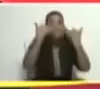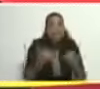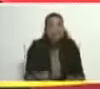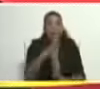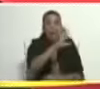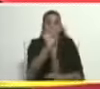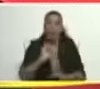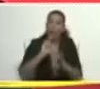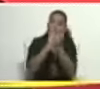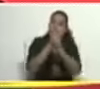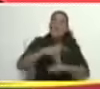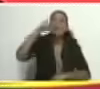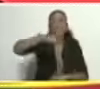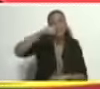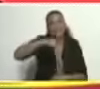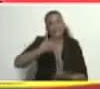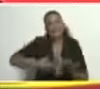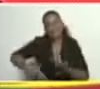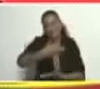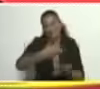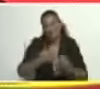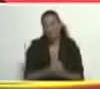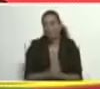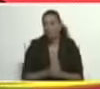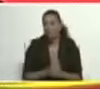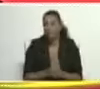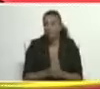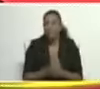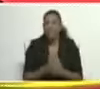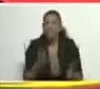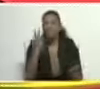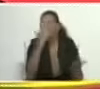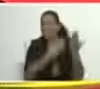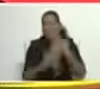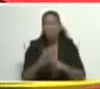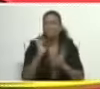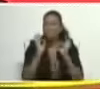a ese cambio tan necesario. Sin lugar a dudas,